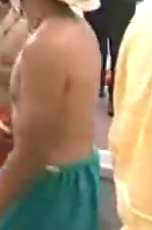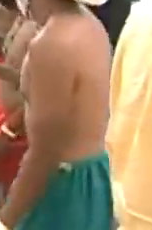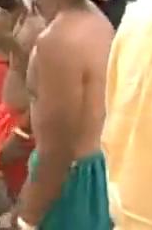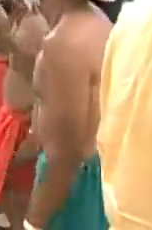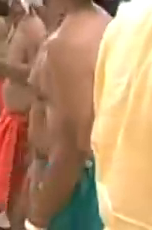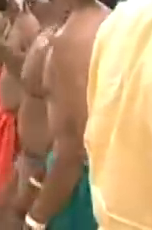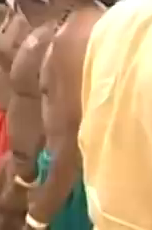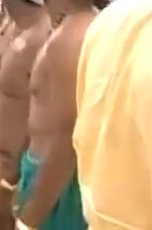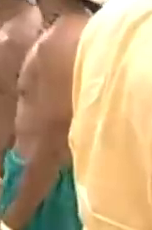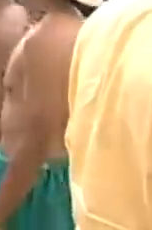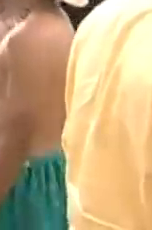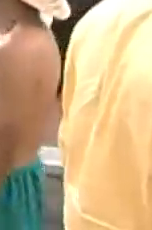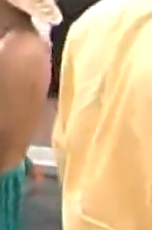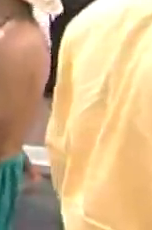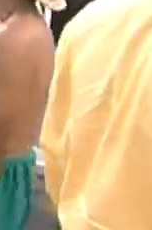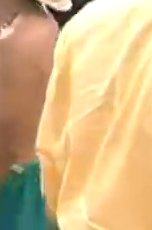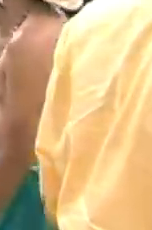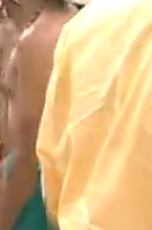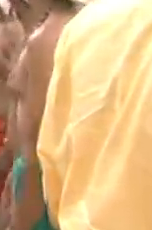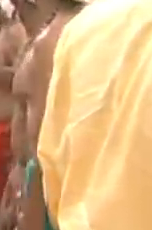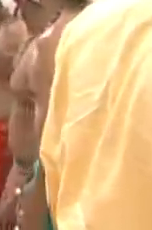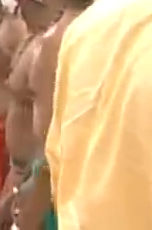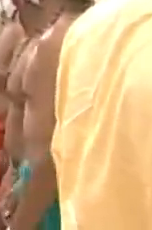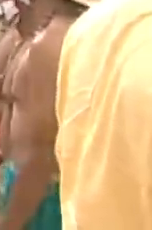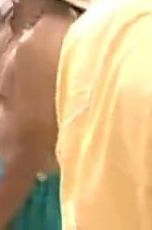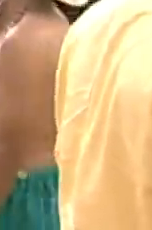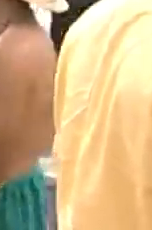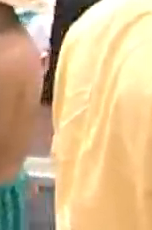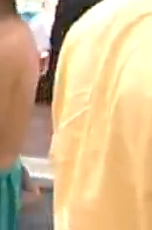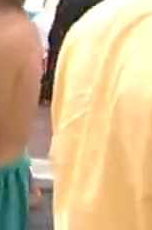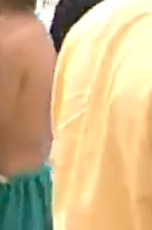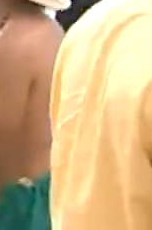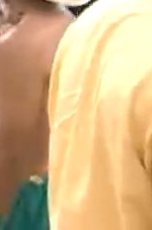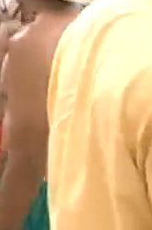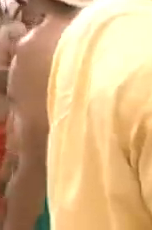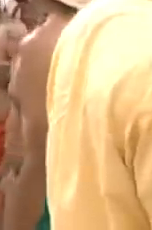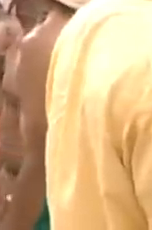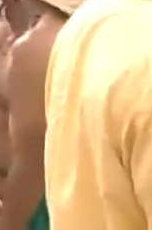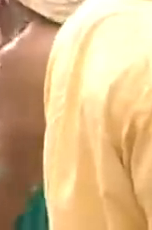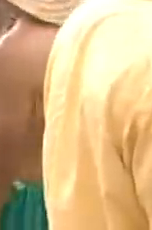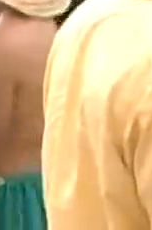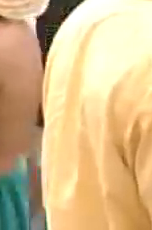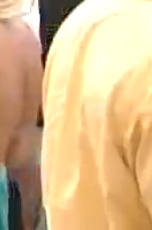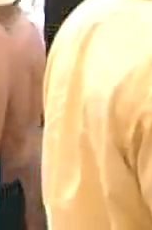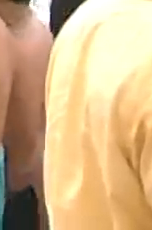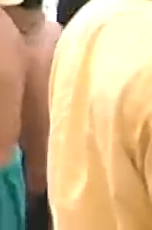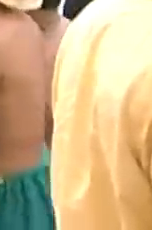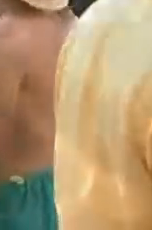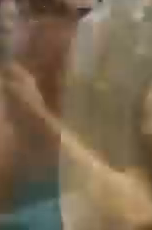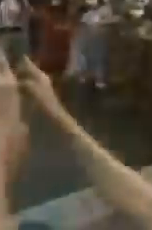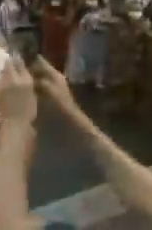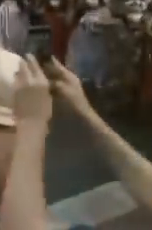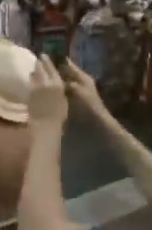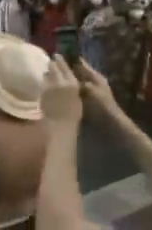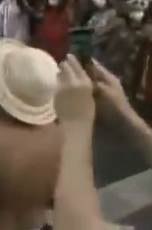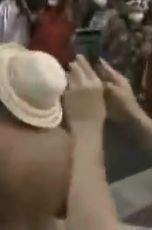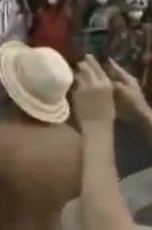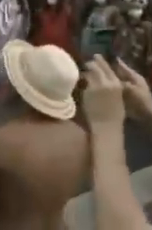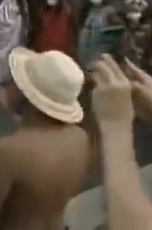boroma asida, tata seca boroma yaquera. Maraisa, maraisa,